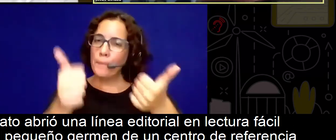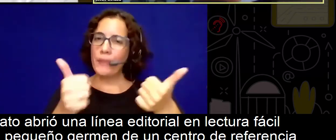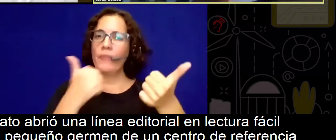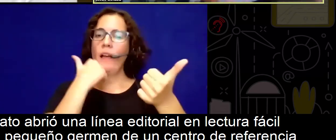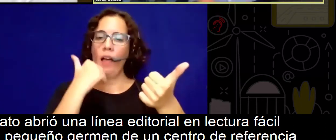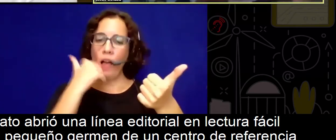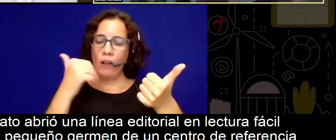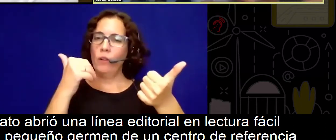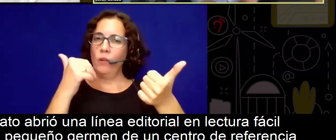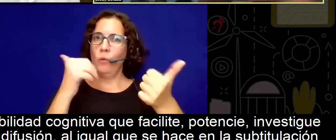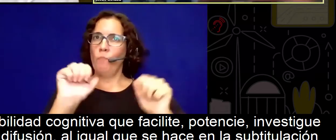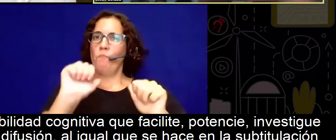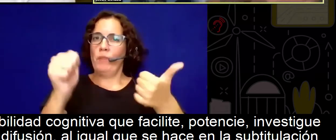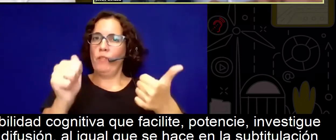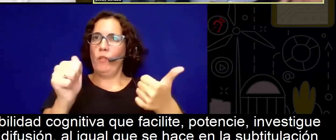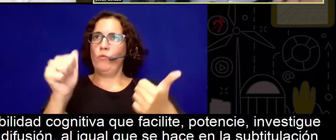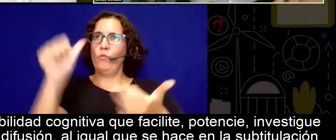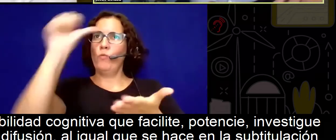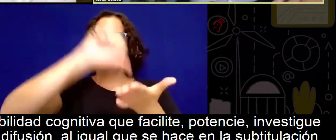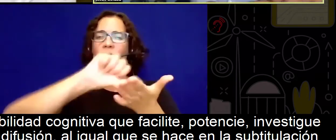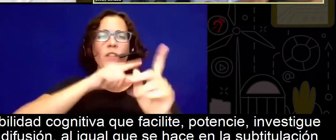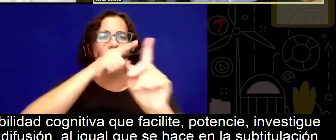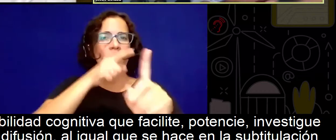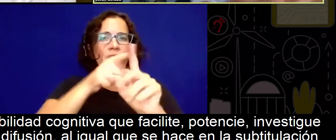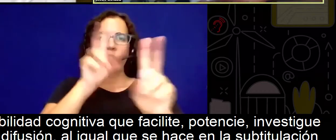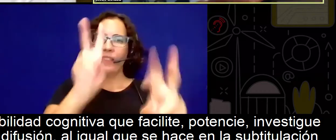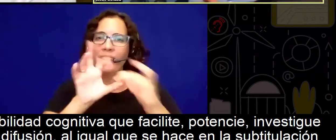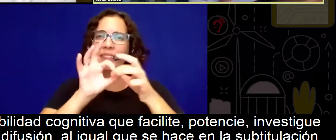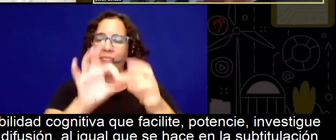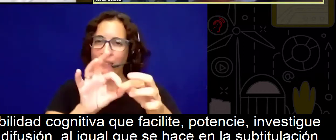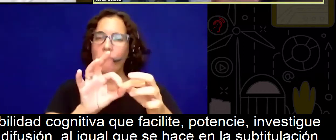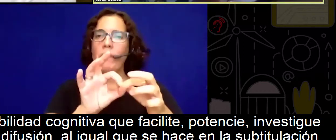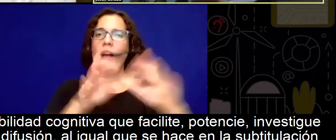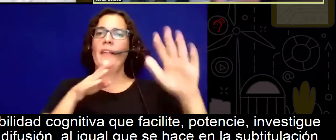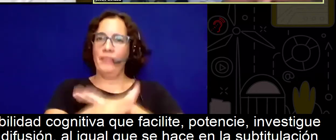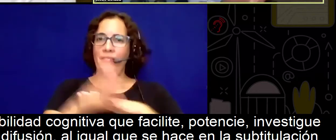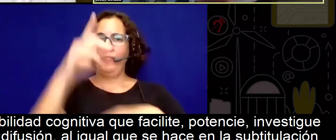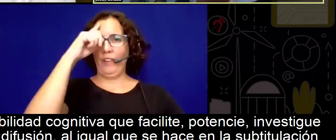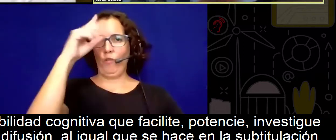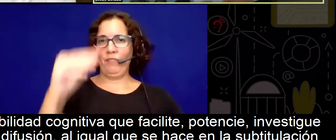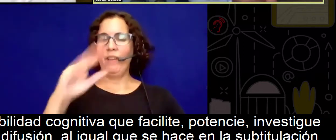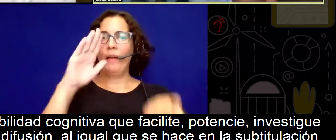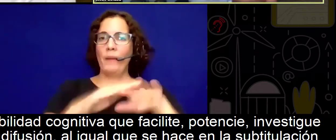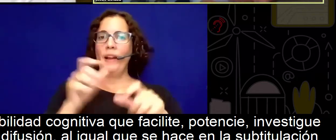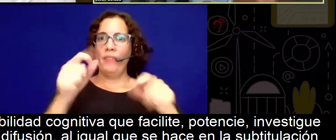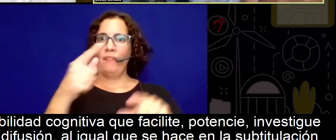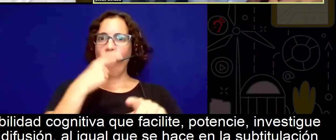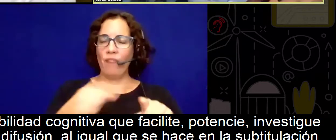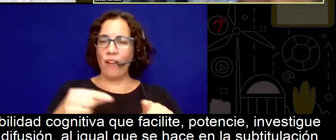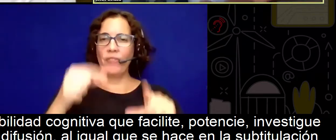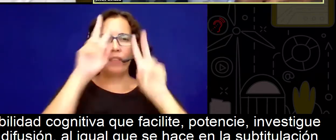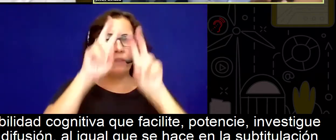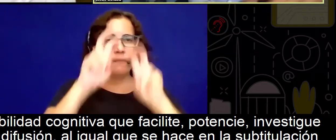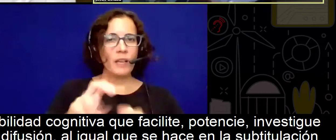de algún centro de referencia en cuestión de accesibilidad cognitiva que, bueno, pues facilite, potencie, investigue y haga esa labor